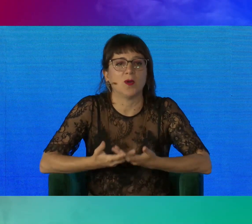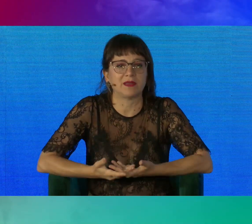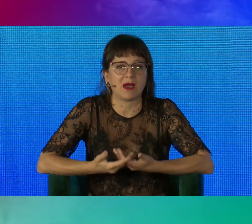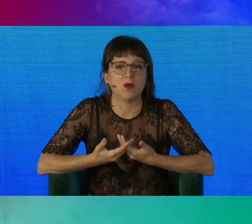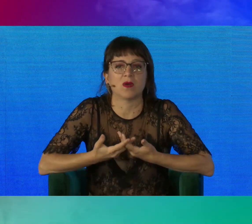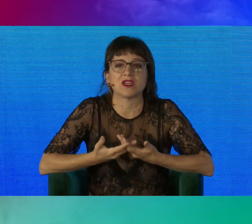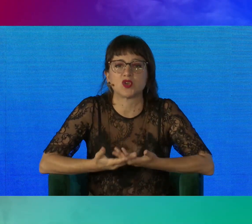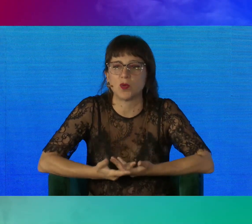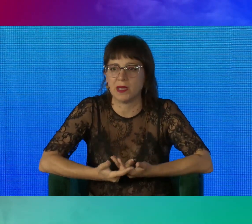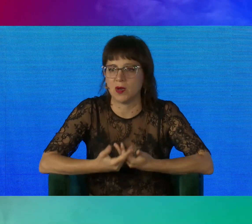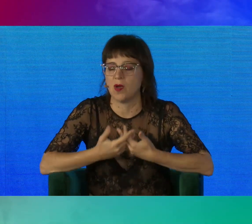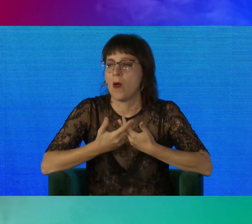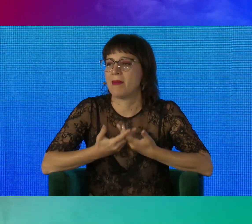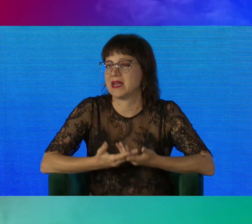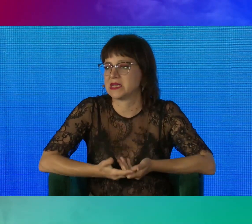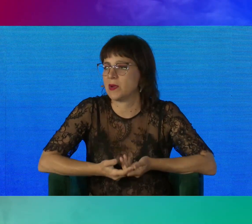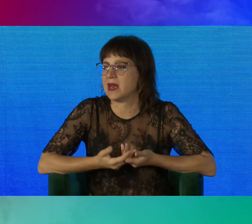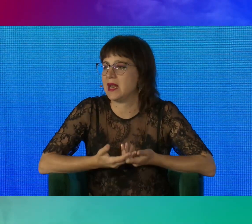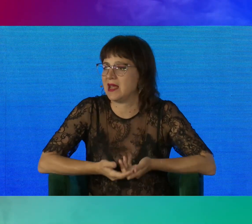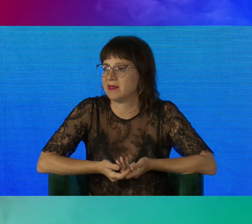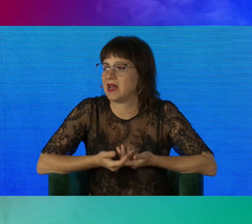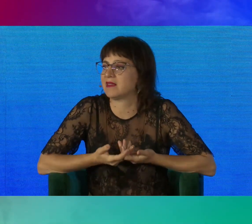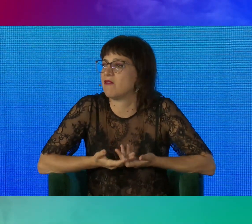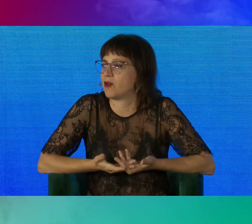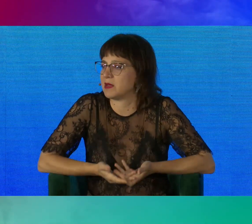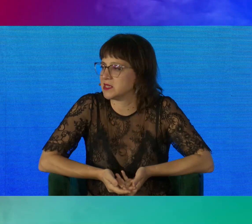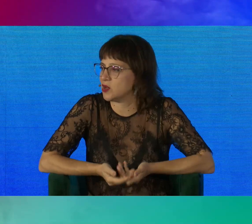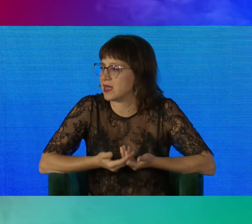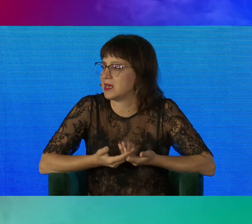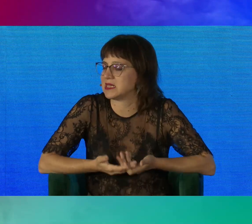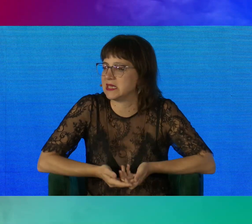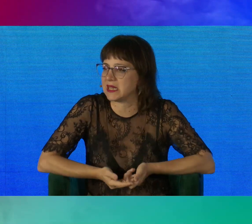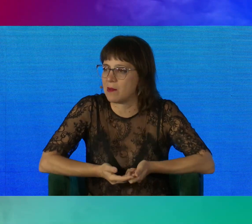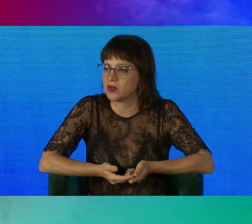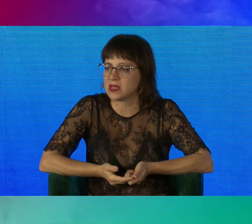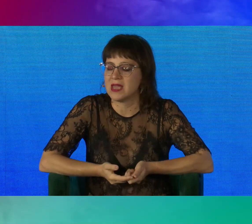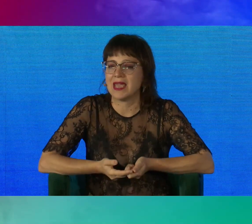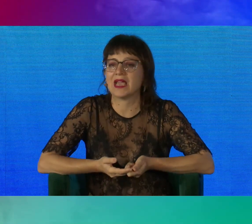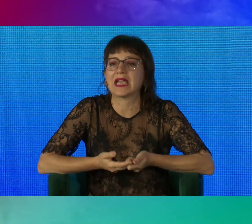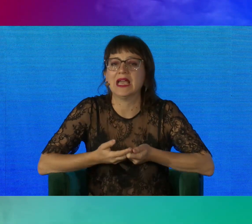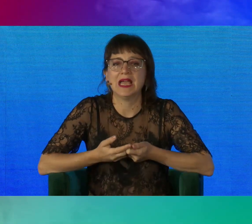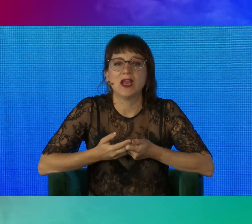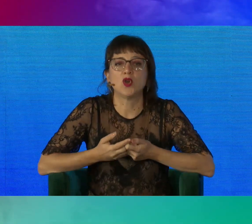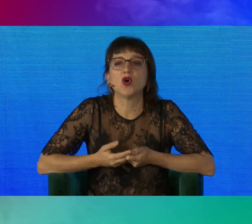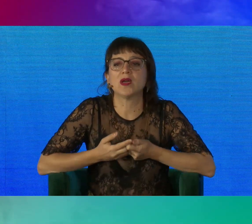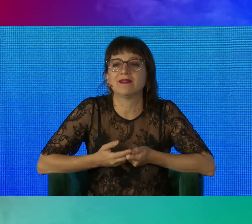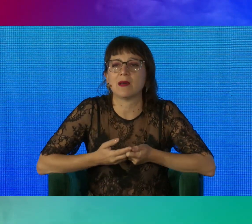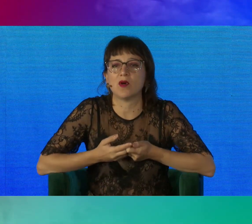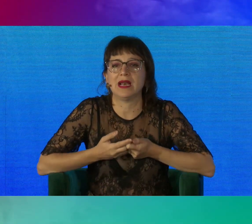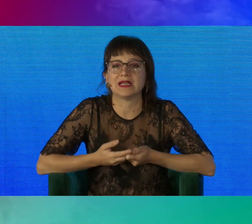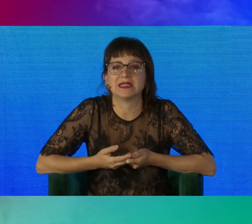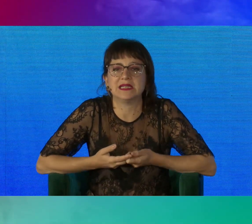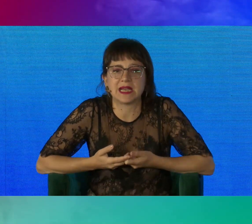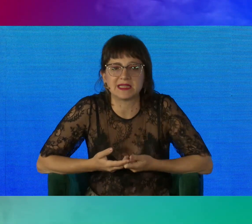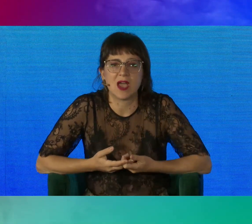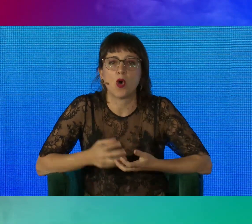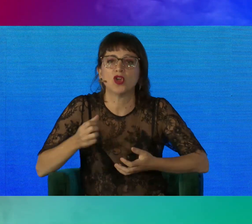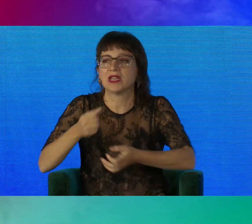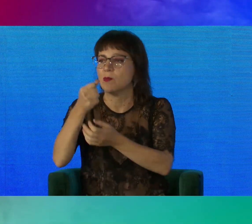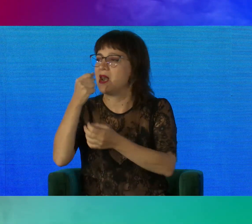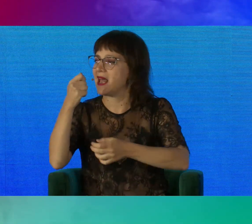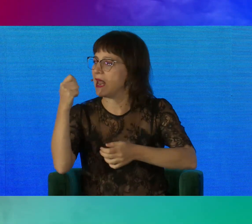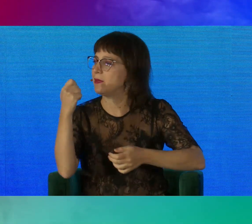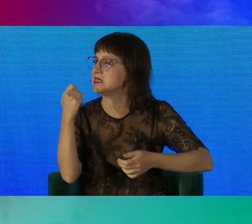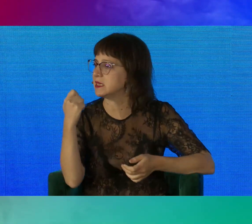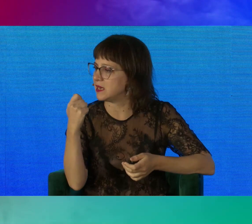grandes obstáculos que yo veo para llevar adelante las transformaciones que necesitamos es que no estamos en las sillas o no